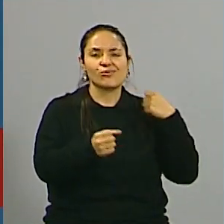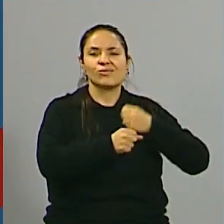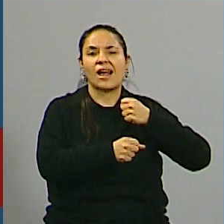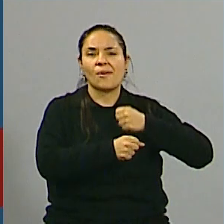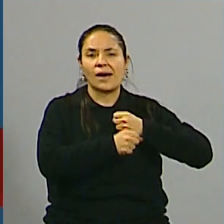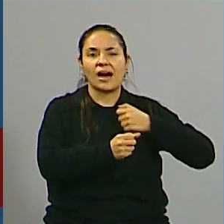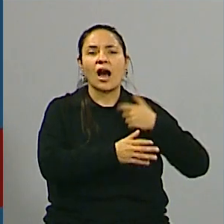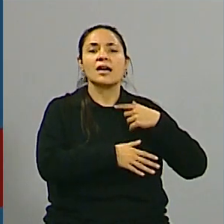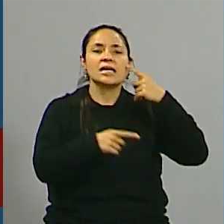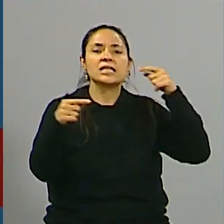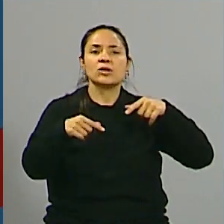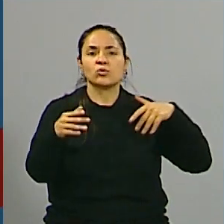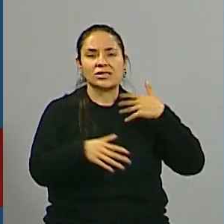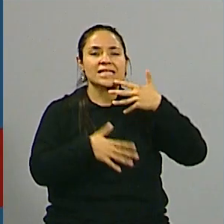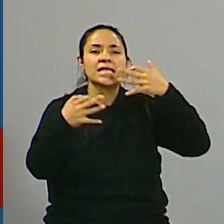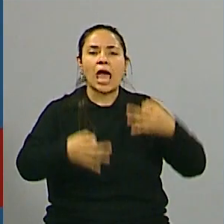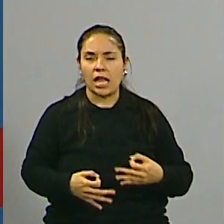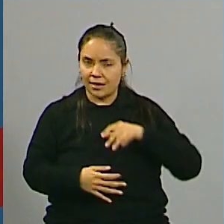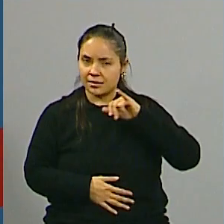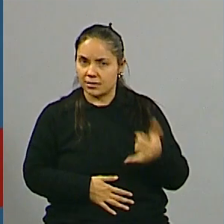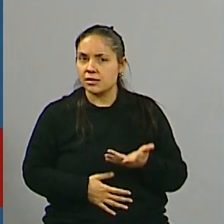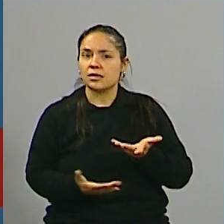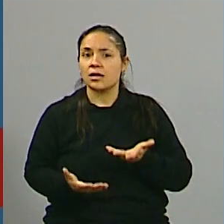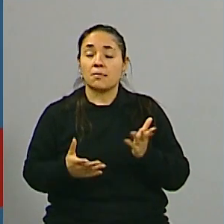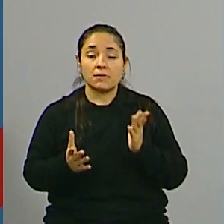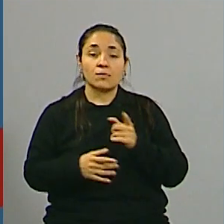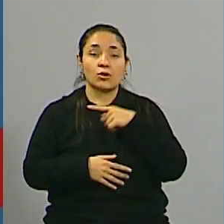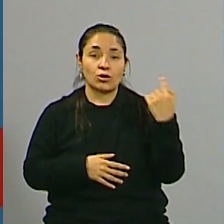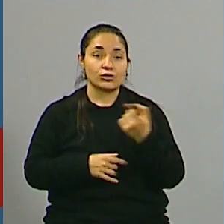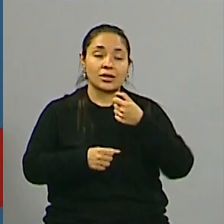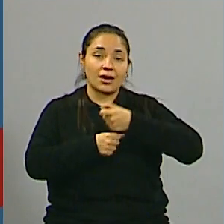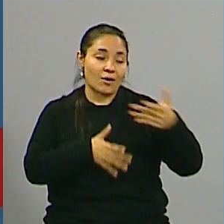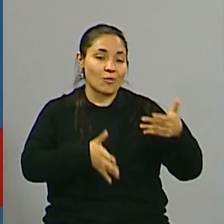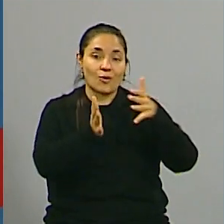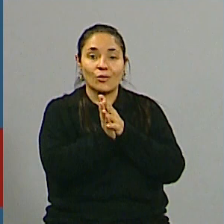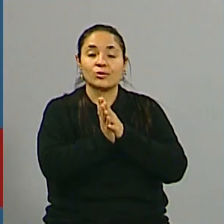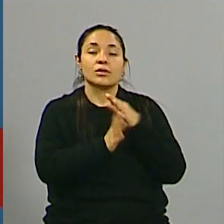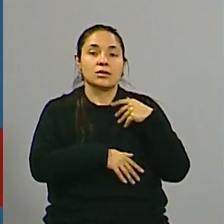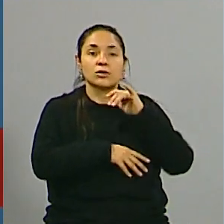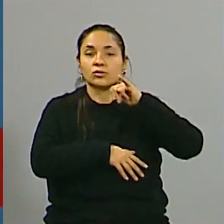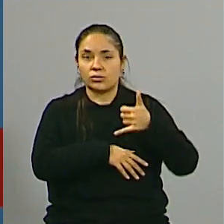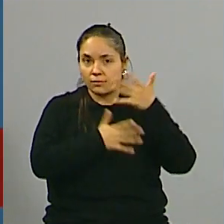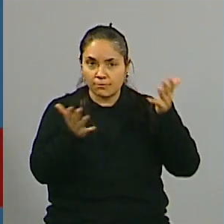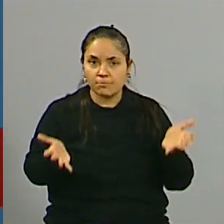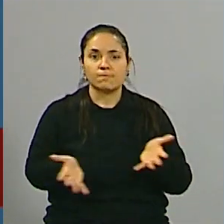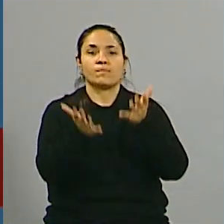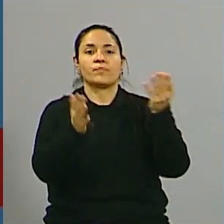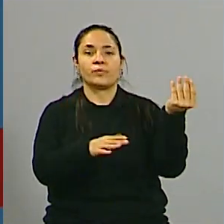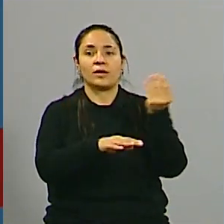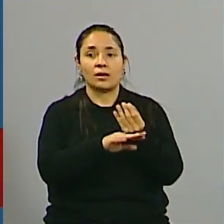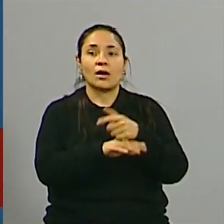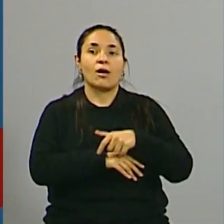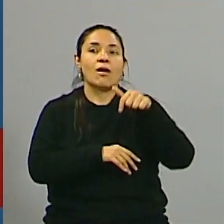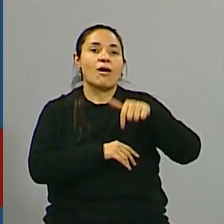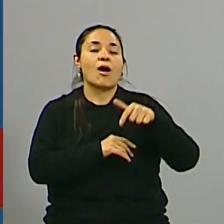una institución realmente muy seria y con la cual nosotros decidimos trabajar en ese sentido y apostamos a sus figuras. Hoy en día no